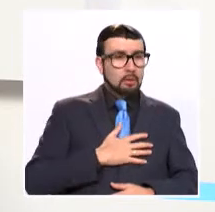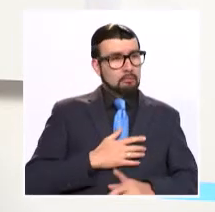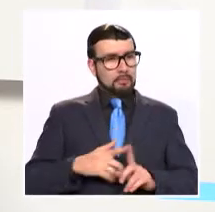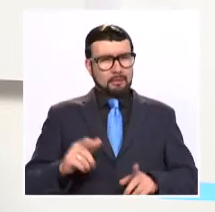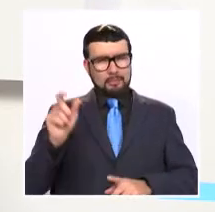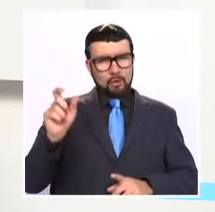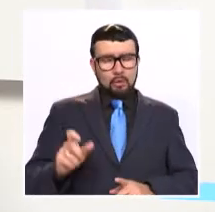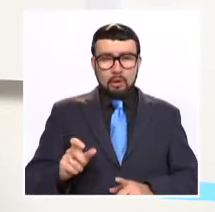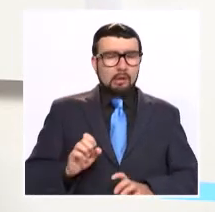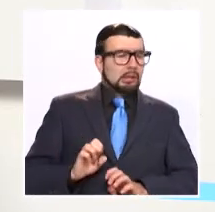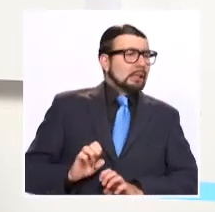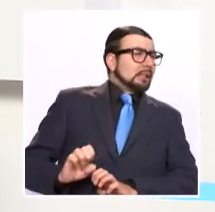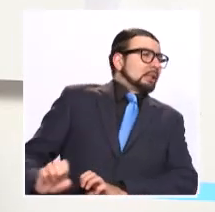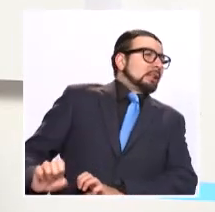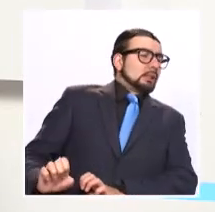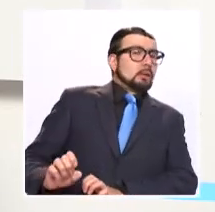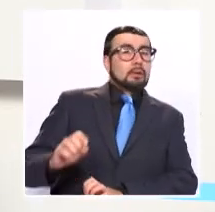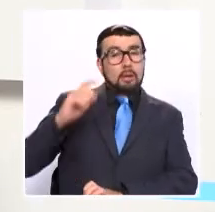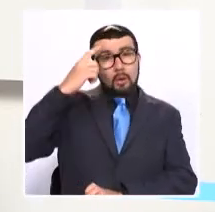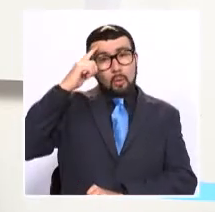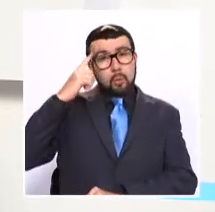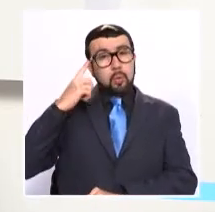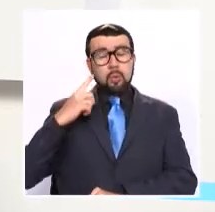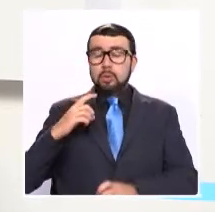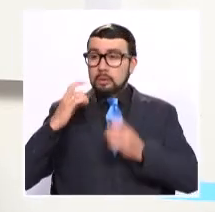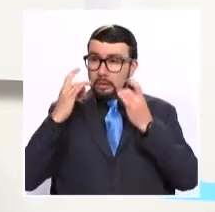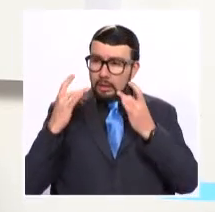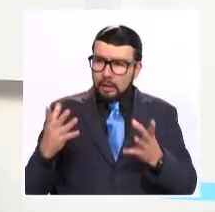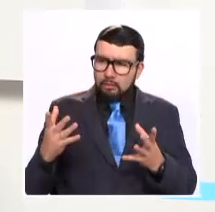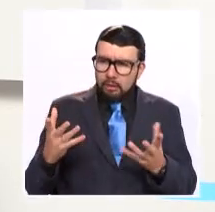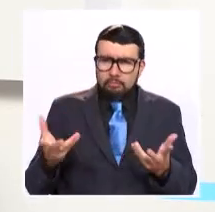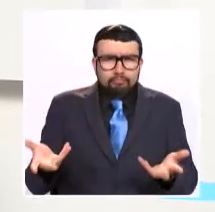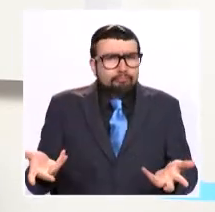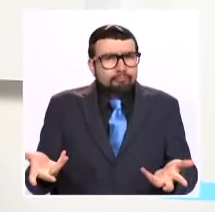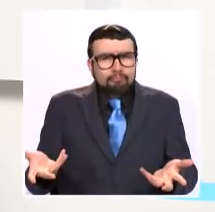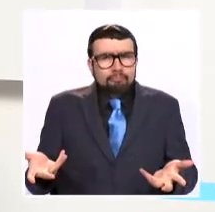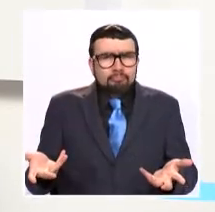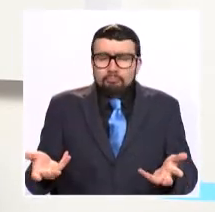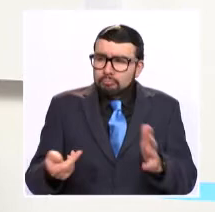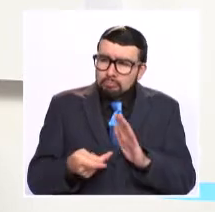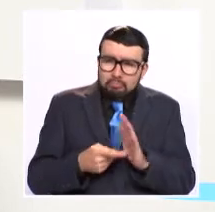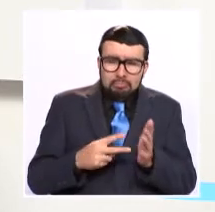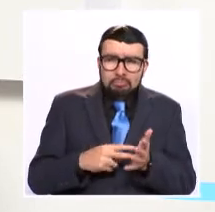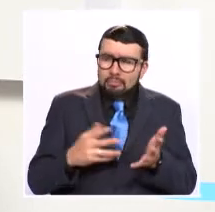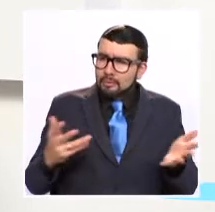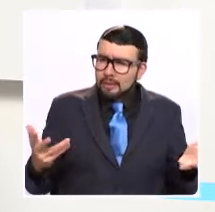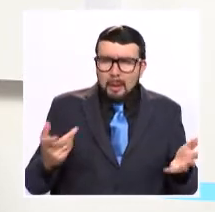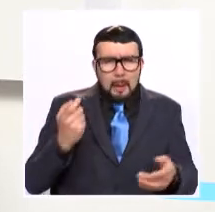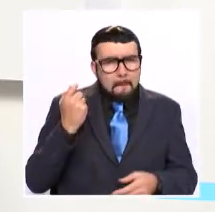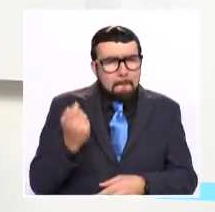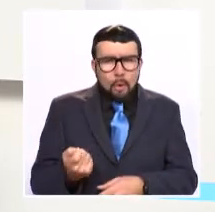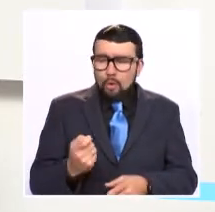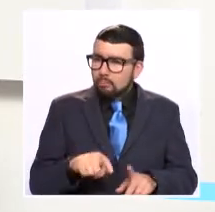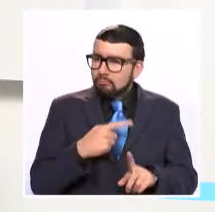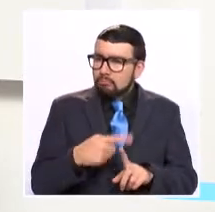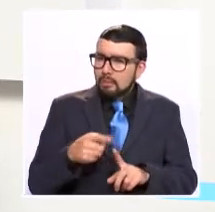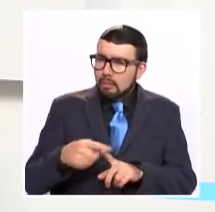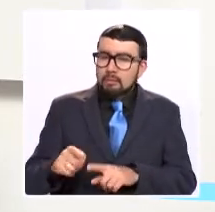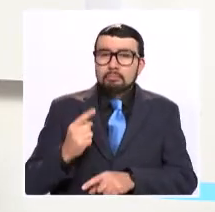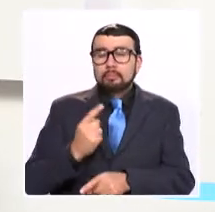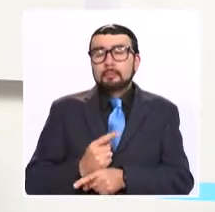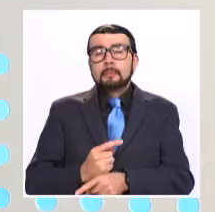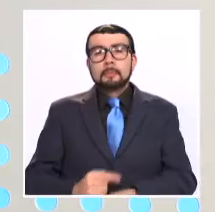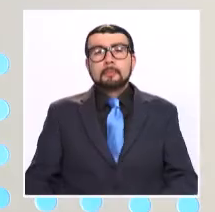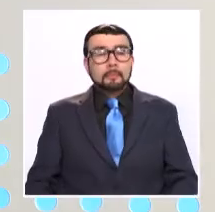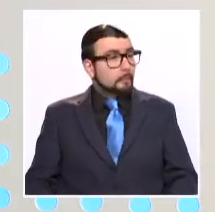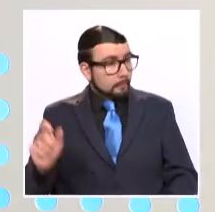neurológicos o un compromiso pues ya más es severo como una convulsión, realmente son muy pocos los casos en donde se presenta. Me